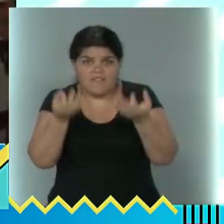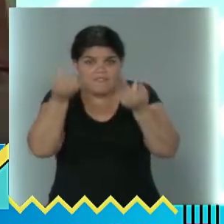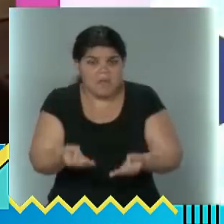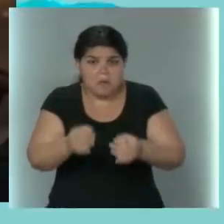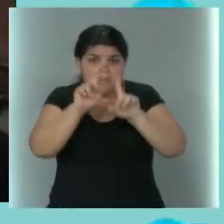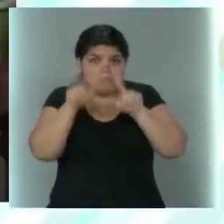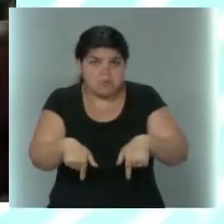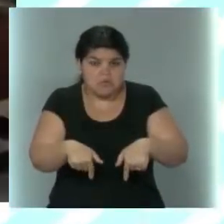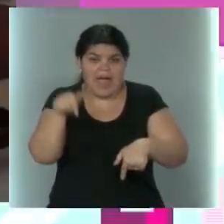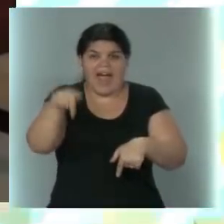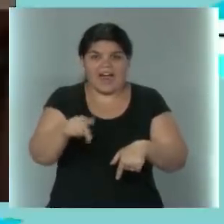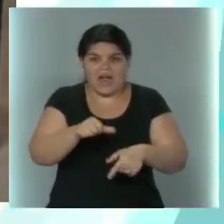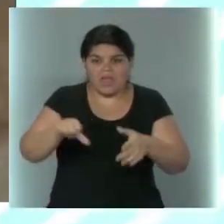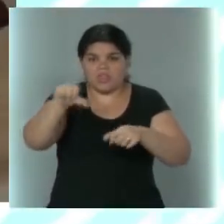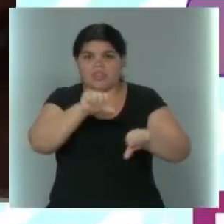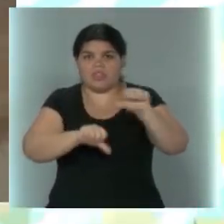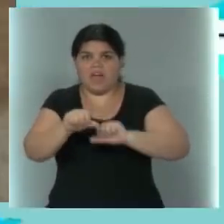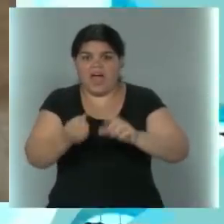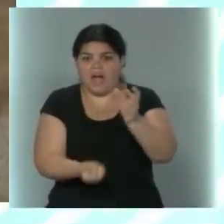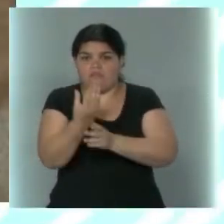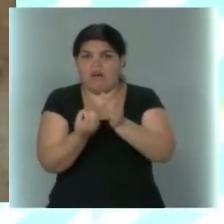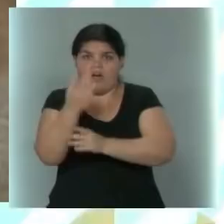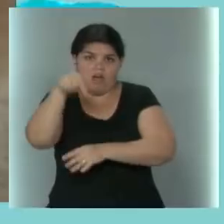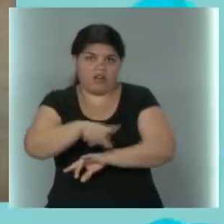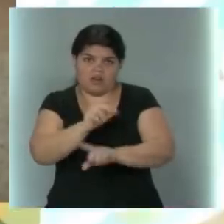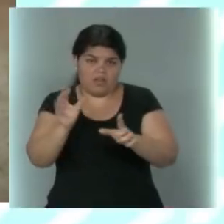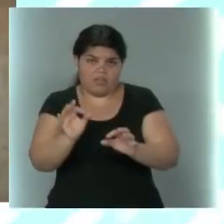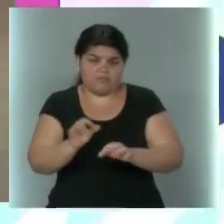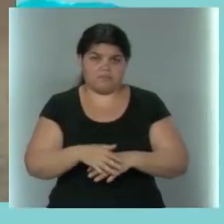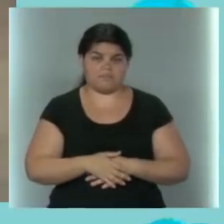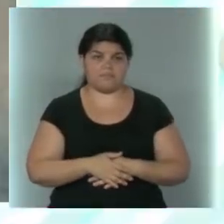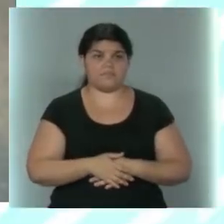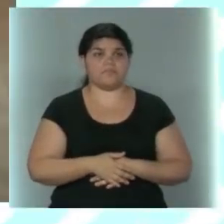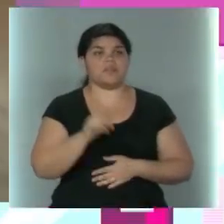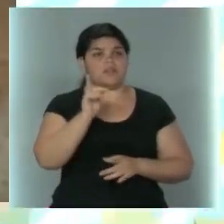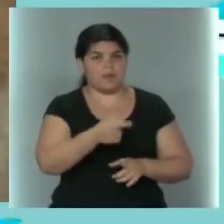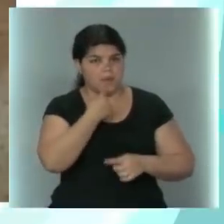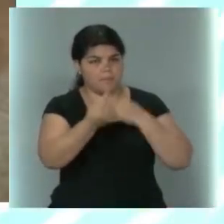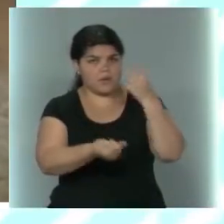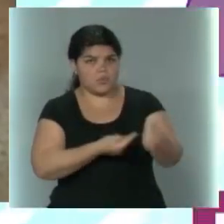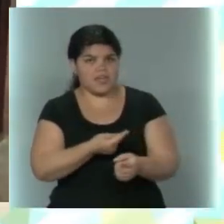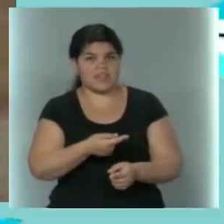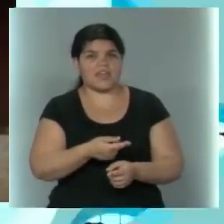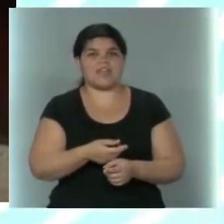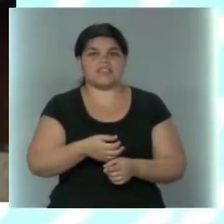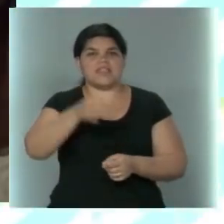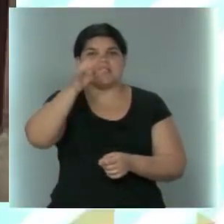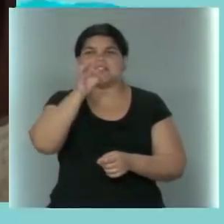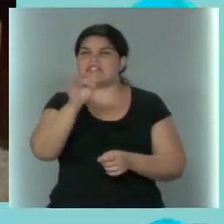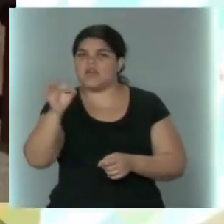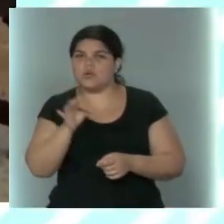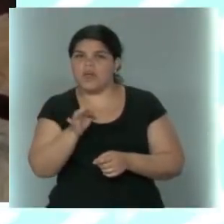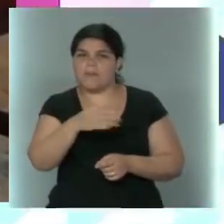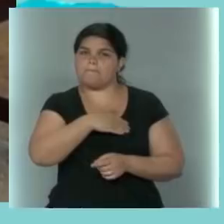el químicamente hecho, por ahora no es una indicación. Y por último también quería preguntarte si las células madres, que es otro de los temas, pueden aportar